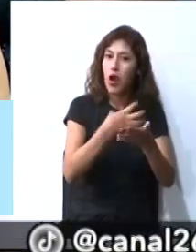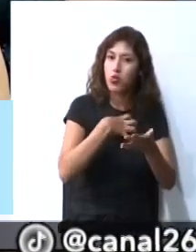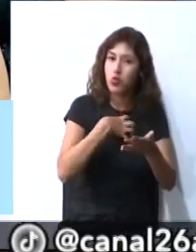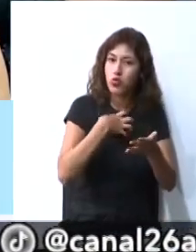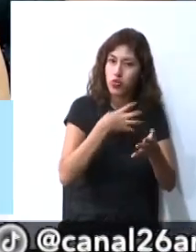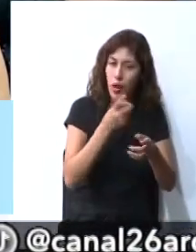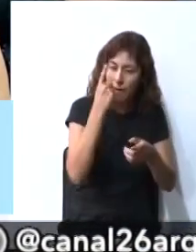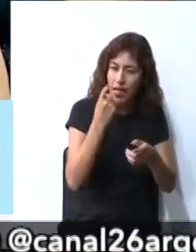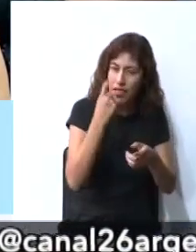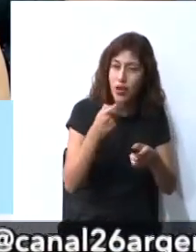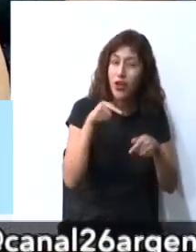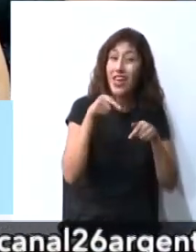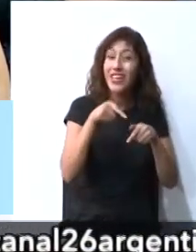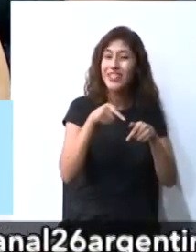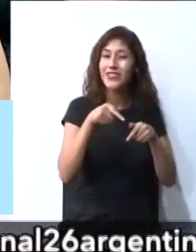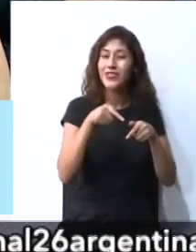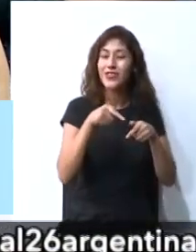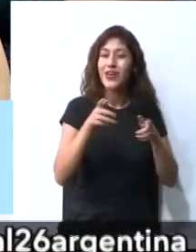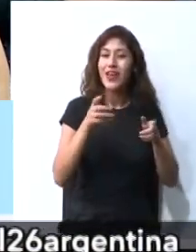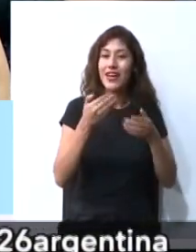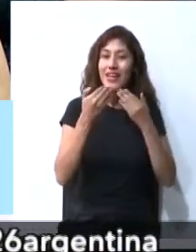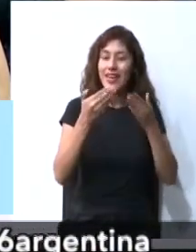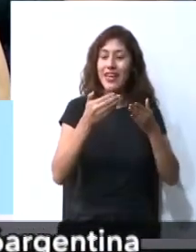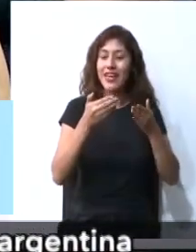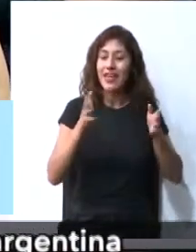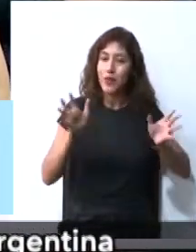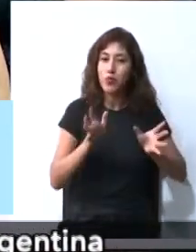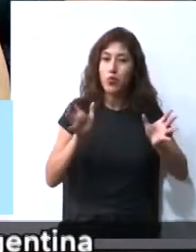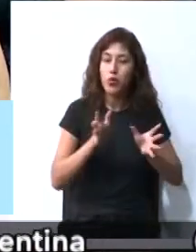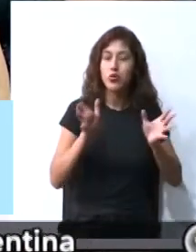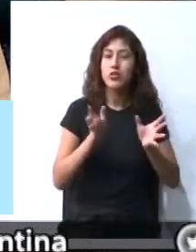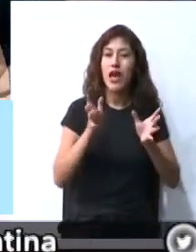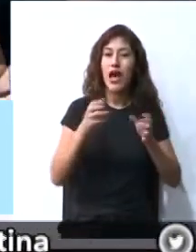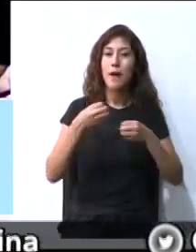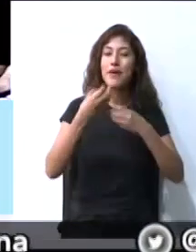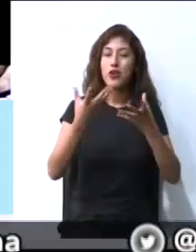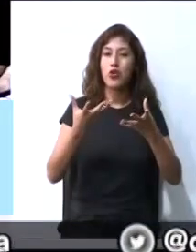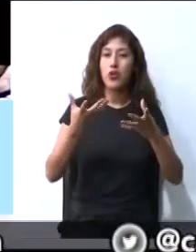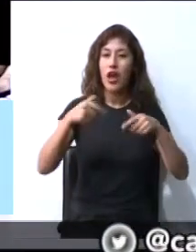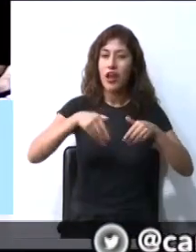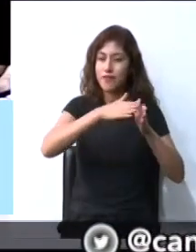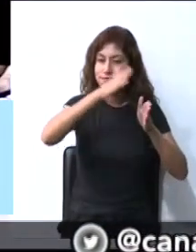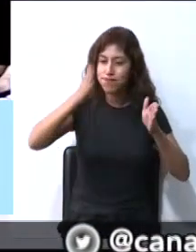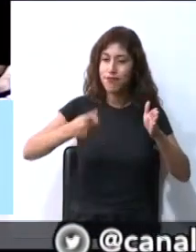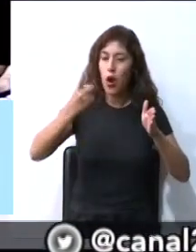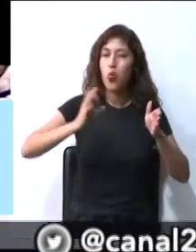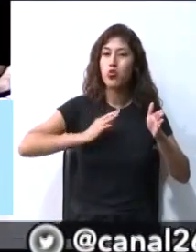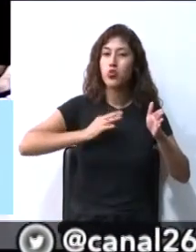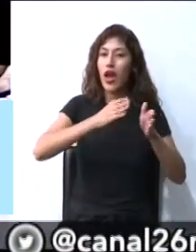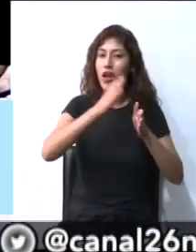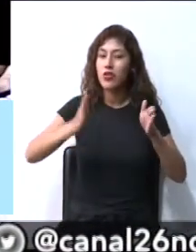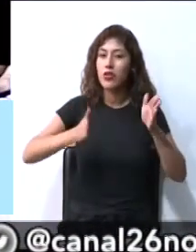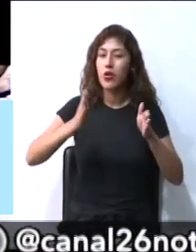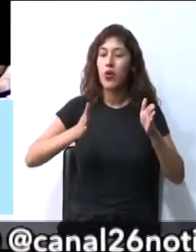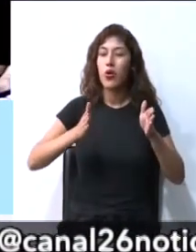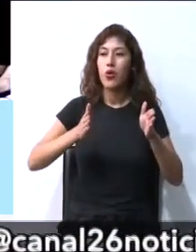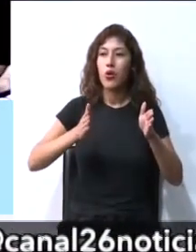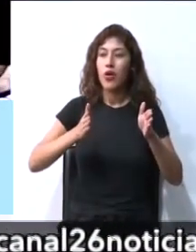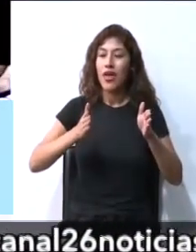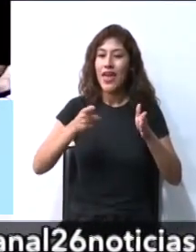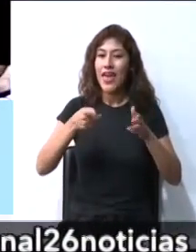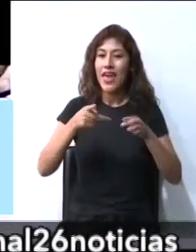apostar, por su talento y por su barrio. Ya llevan más de un año con Kianu, que es su marca de velas y productos